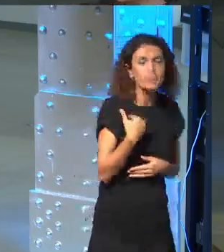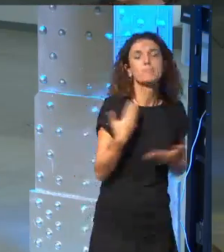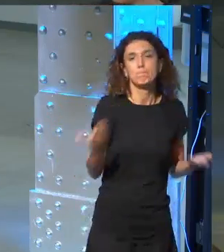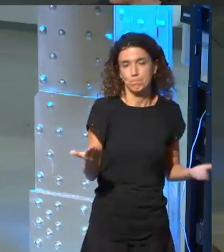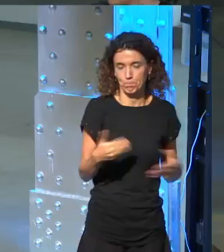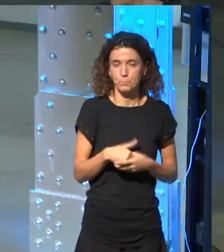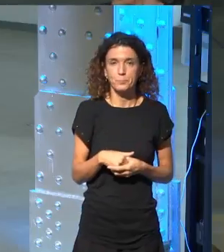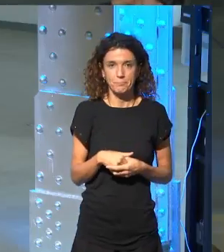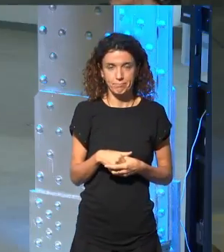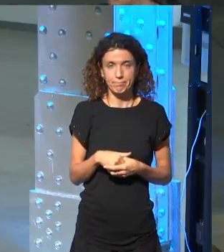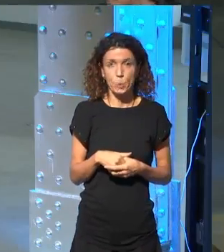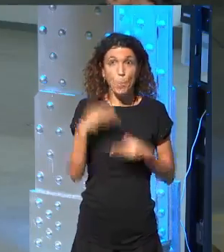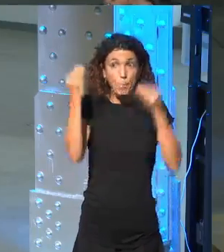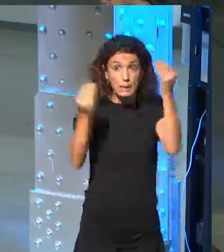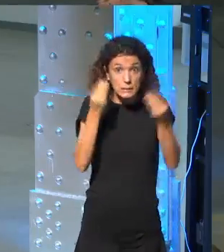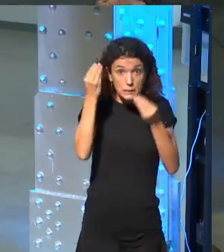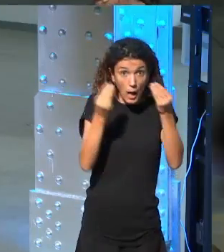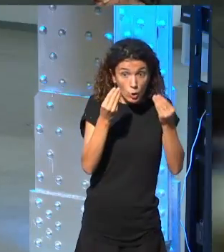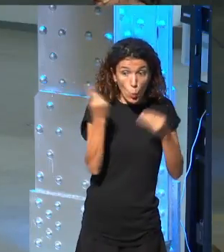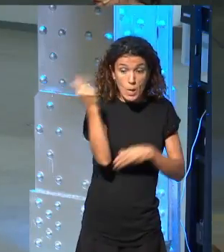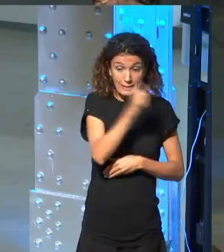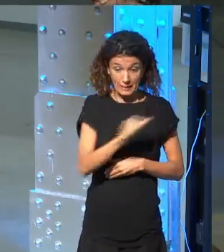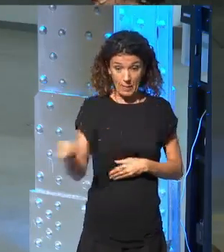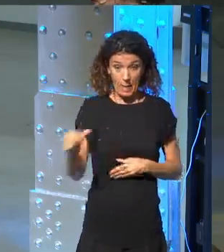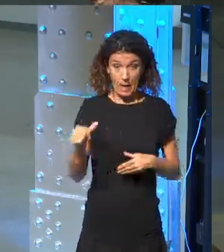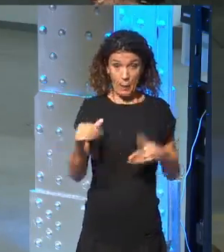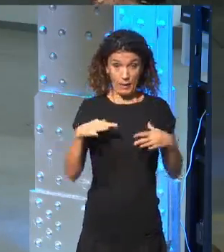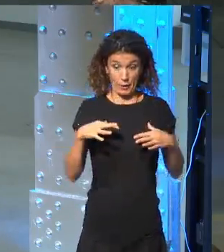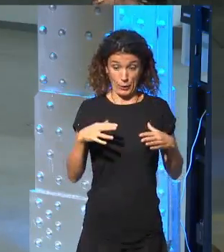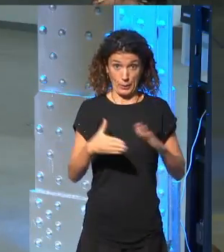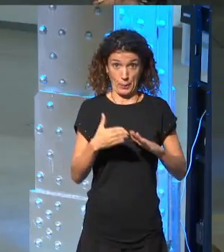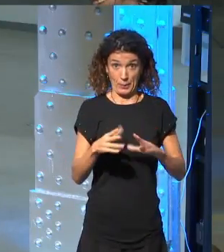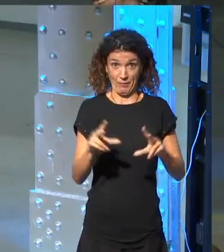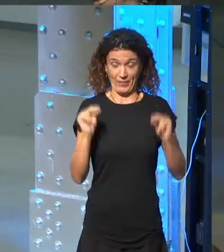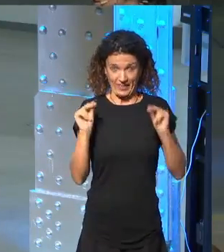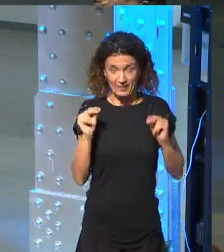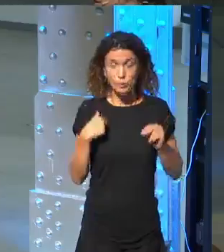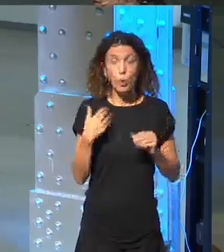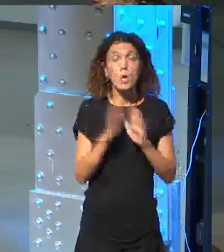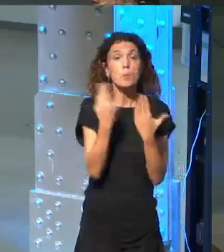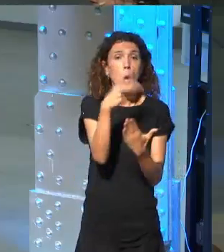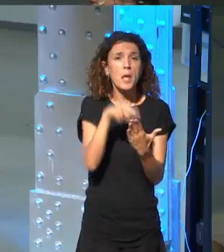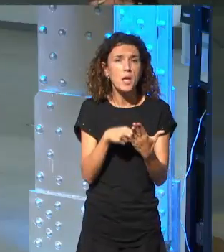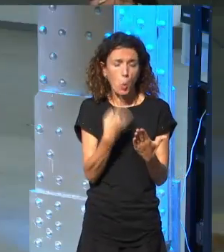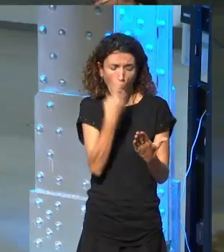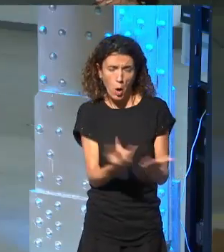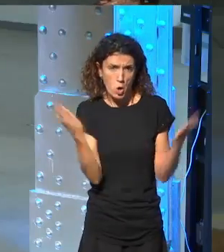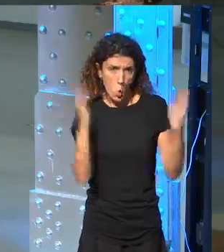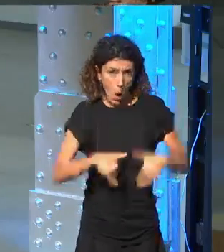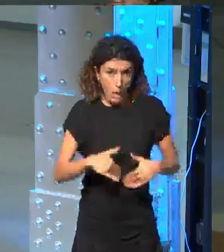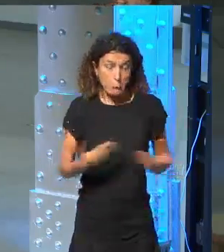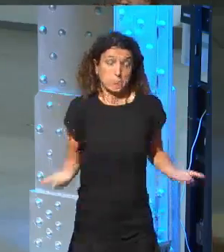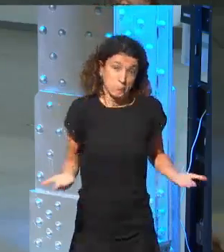Pues... estaba pensando que me quedaba una semana de vacaciones y que el libro que estaba leyendo no me estaba enganchando demasiado y dije, pues